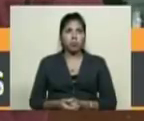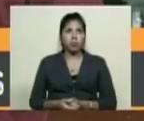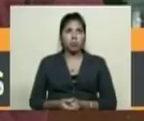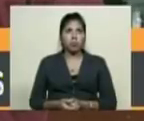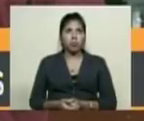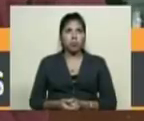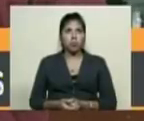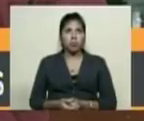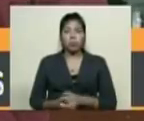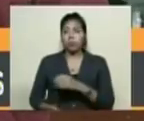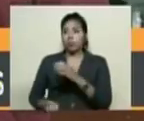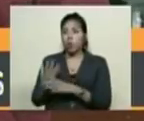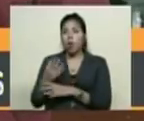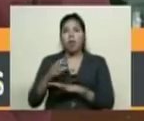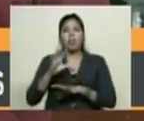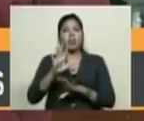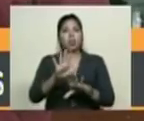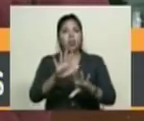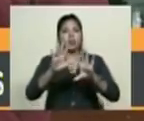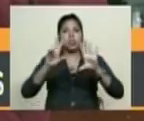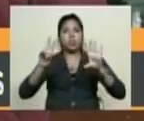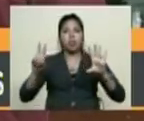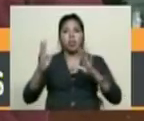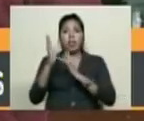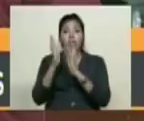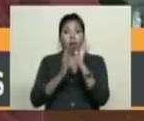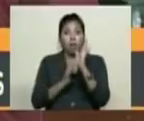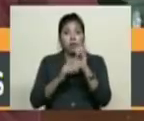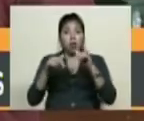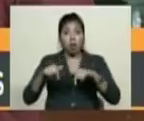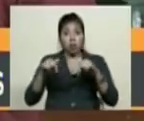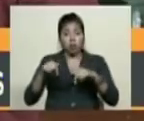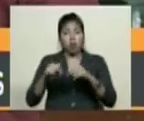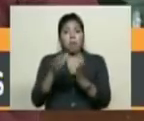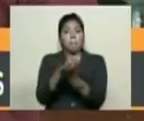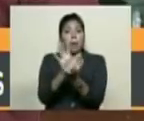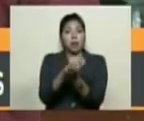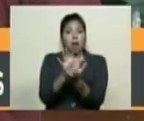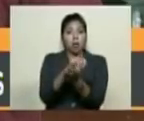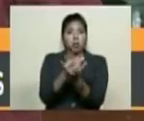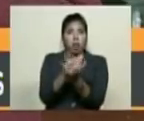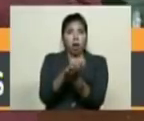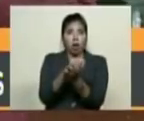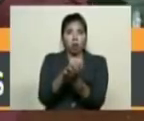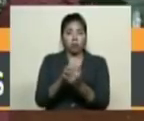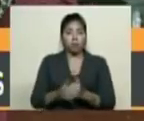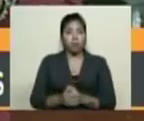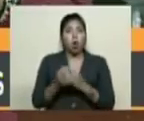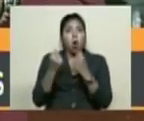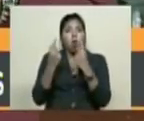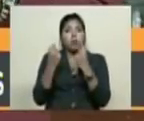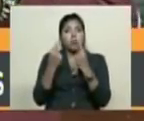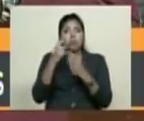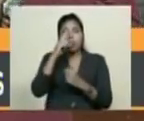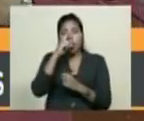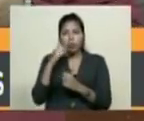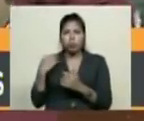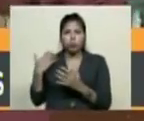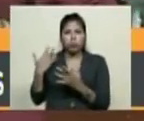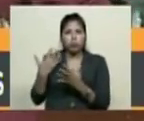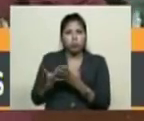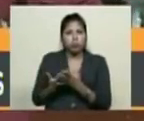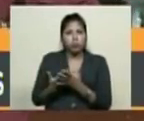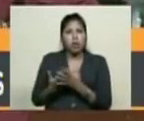el 17 de abril aquí en Margarita, del año 2007, 11 años. Ha tenido